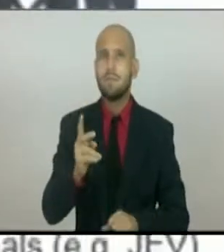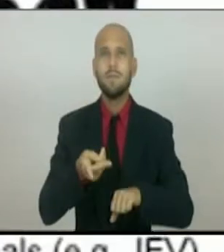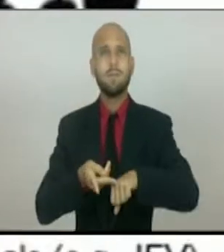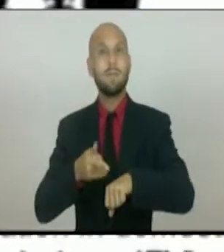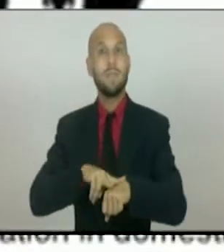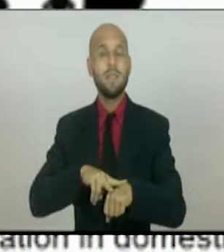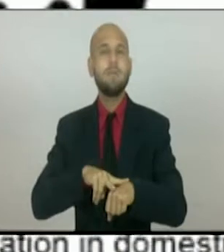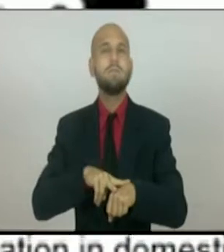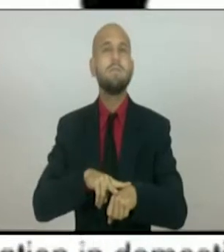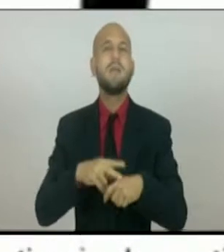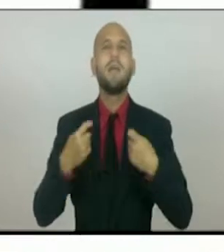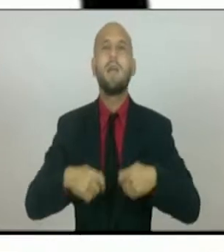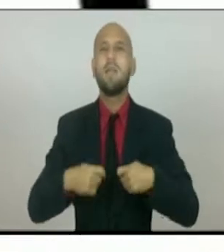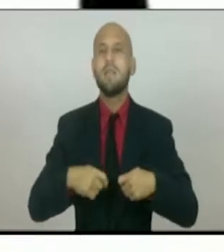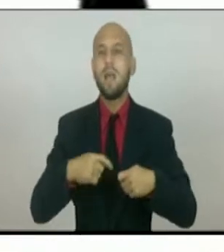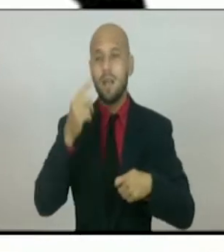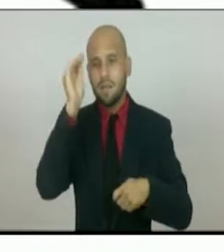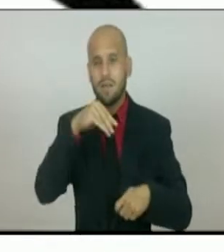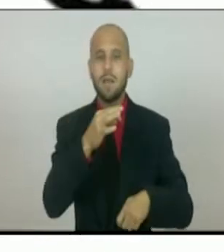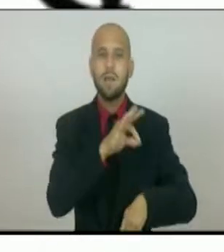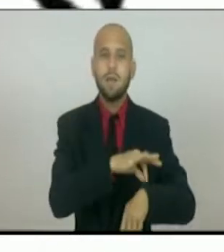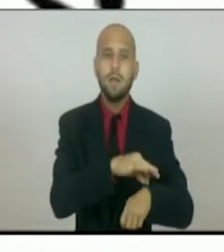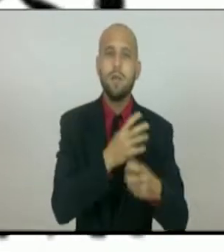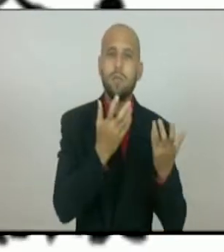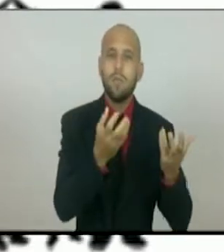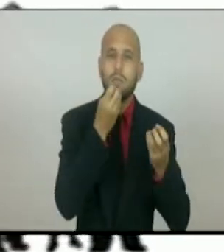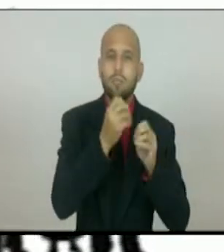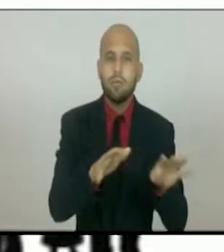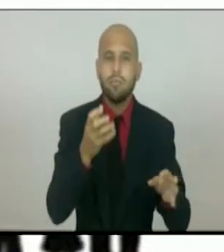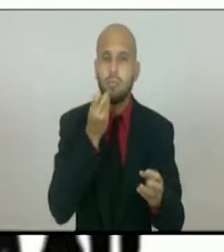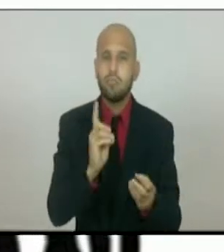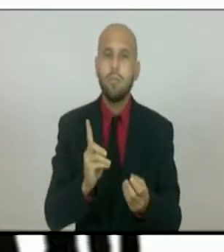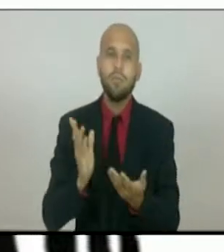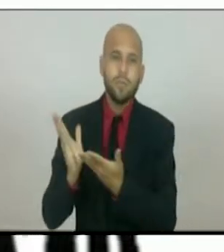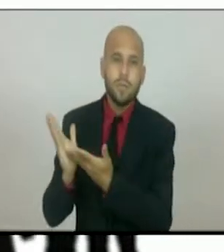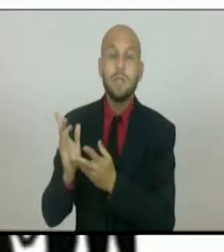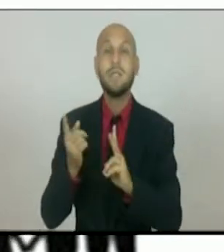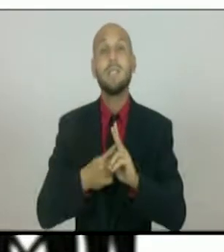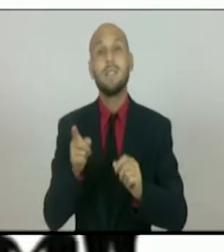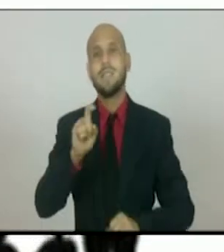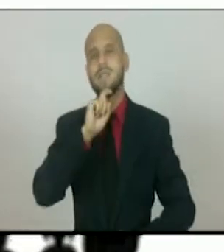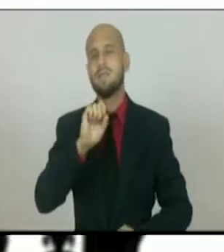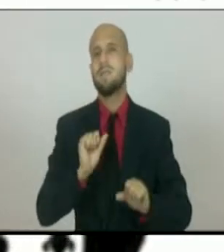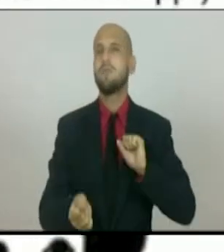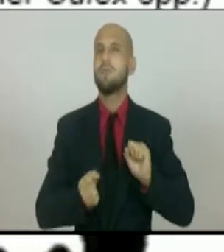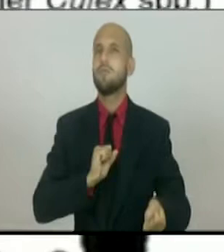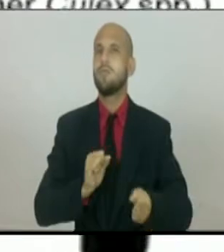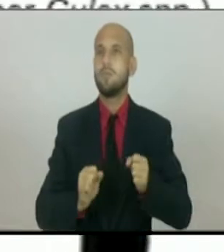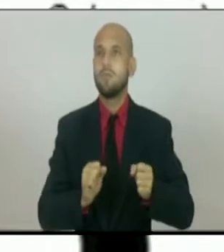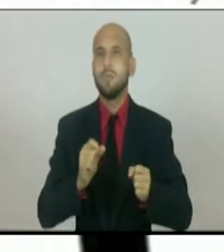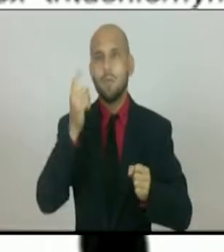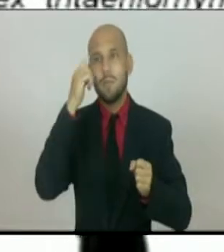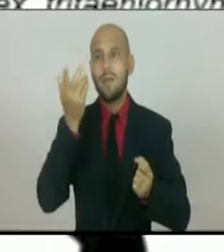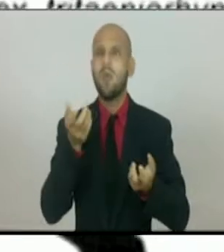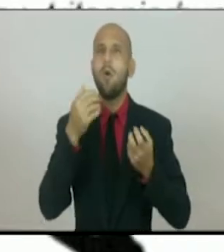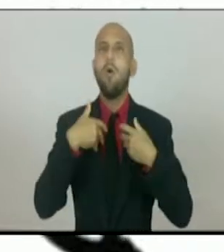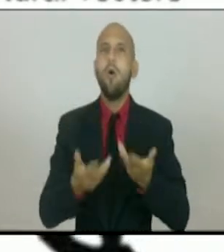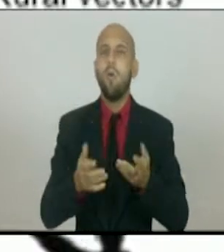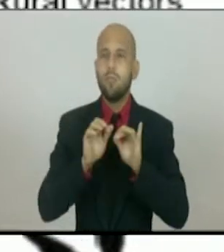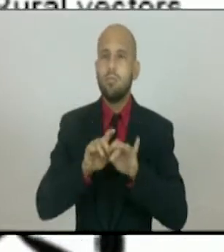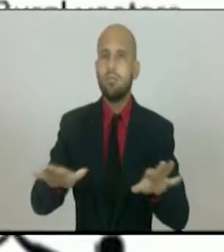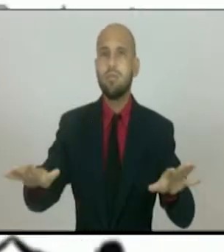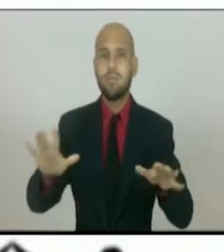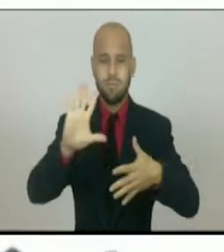implica también la vigilancia de sus vectores, lo que hace difícil su control y casi imposible evitar su expansión a cualquier